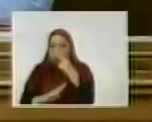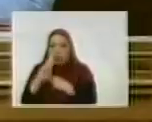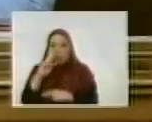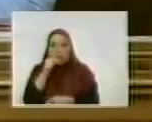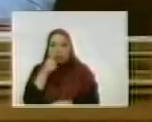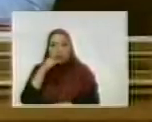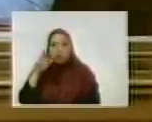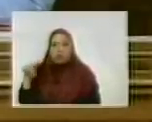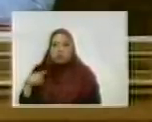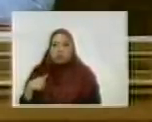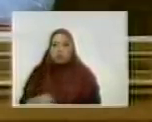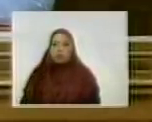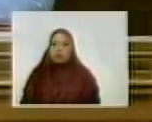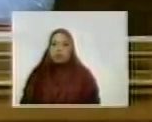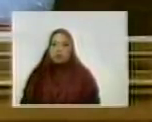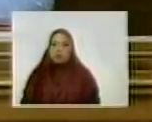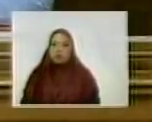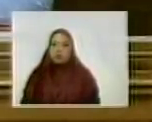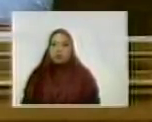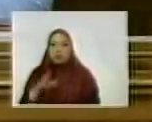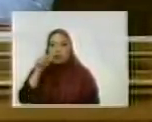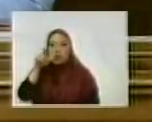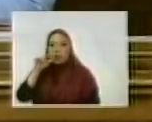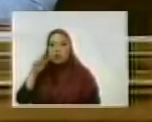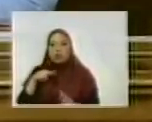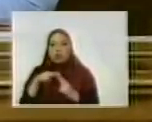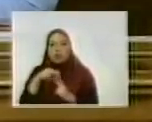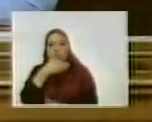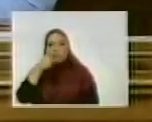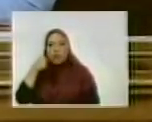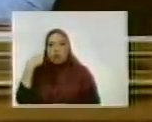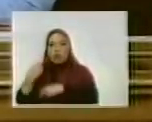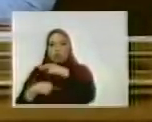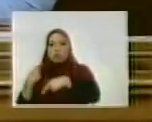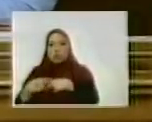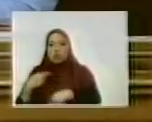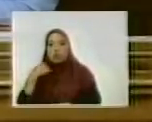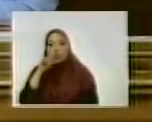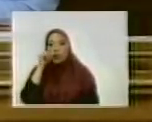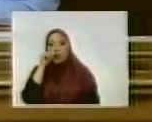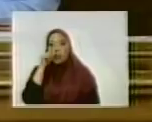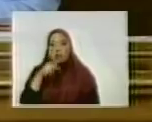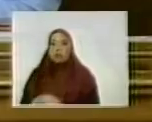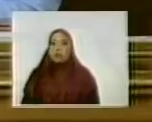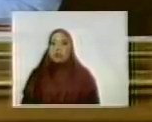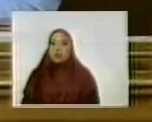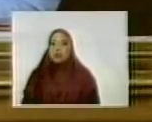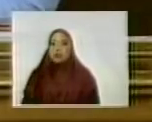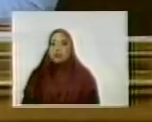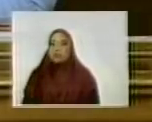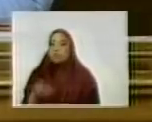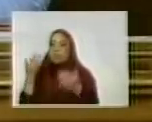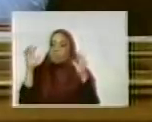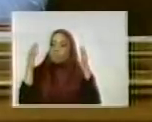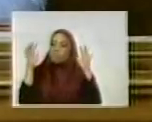hacer nosotros a Alí es ser cada día mejores revolucionarios, mejores revolucionarias.